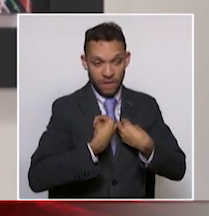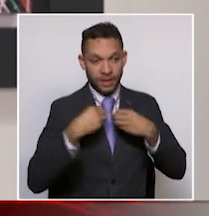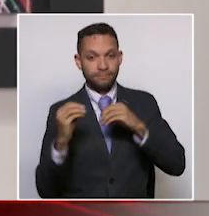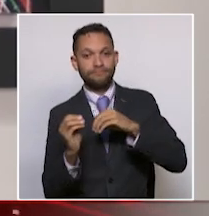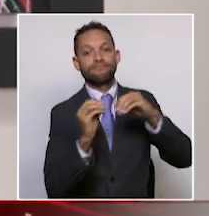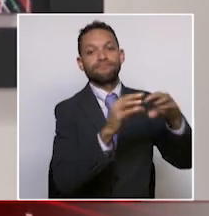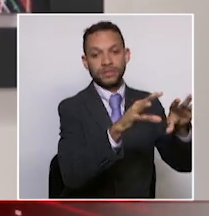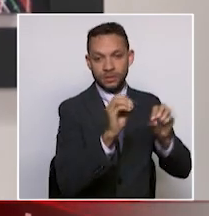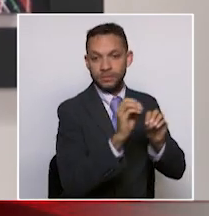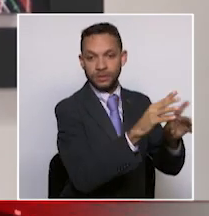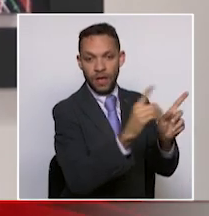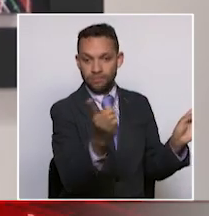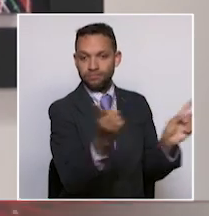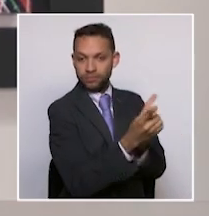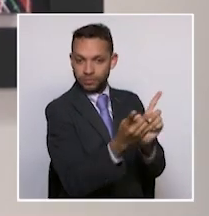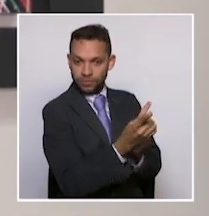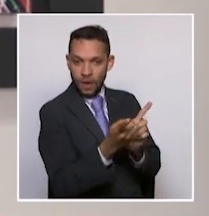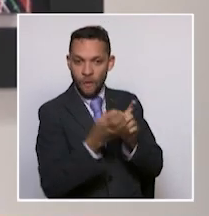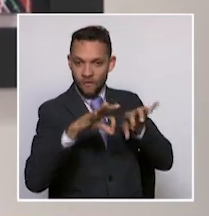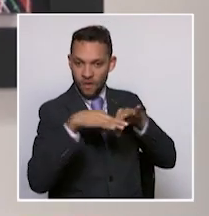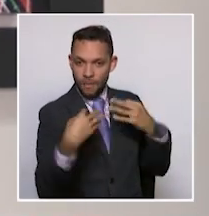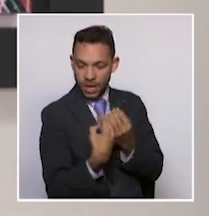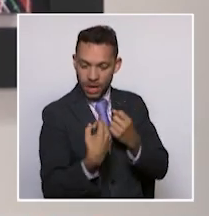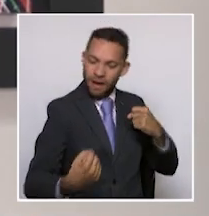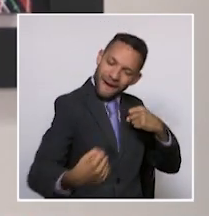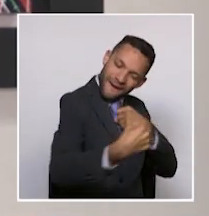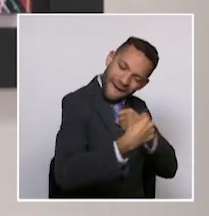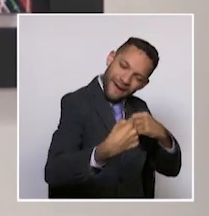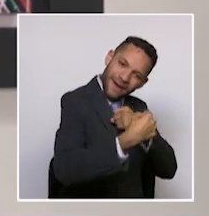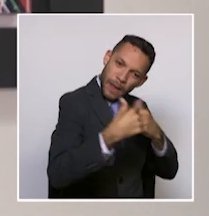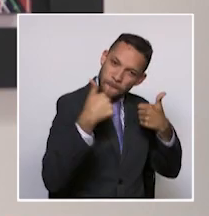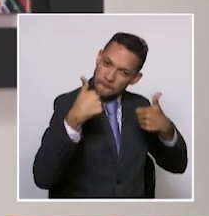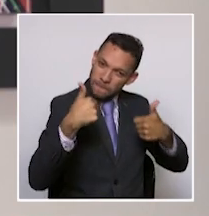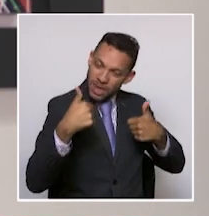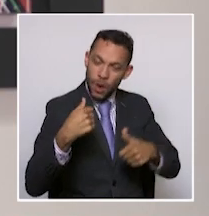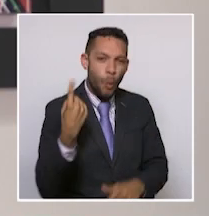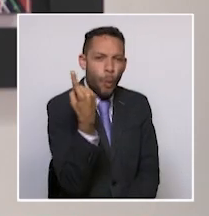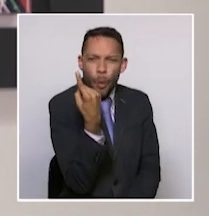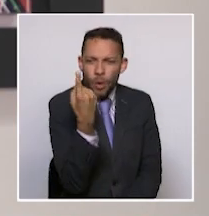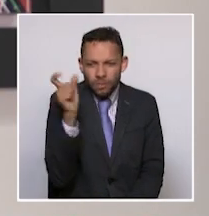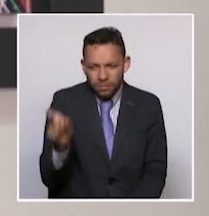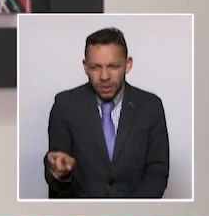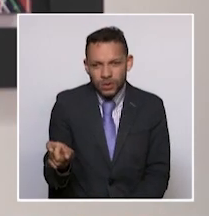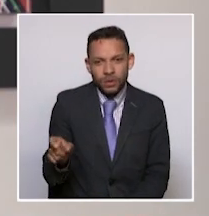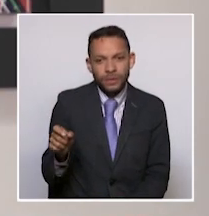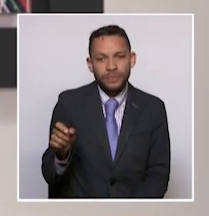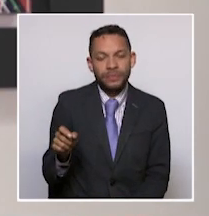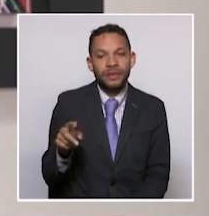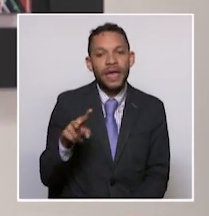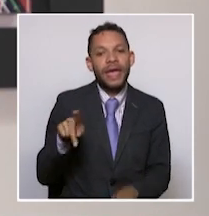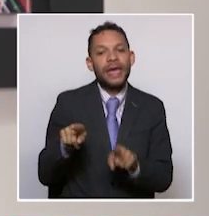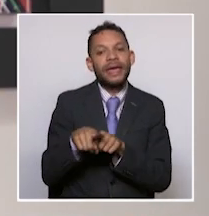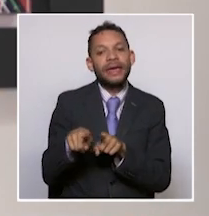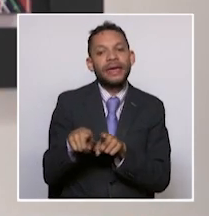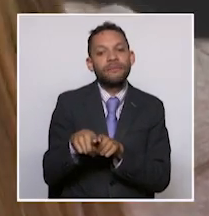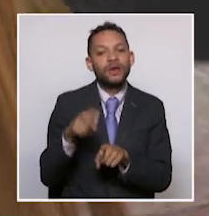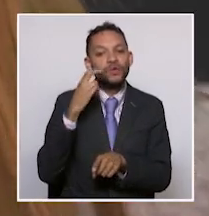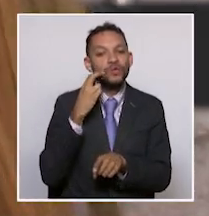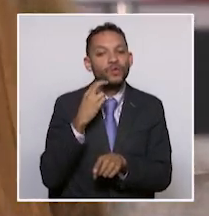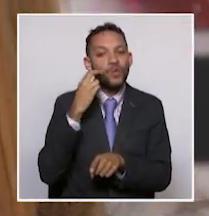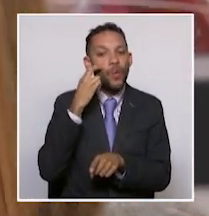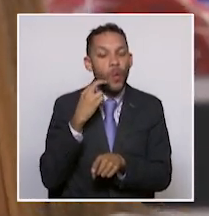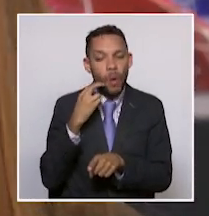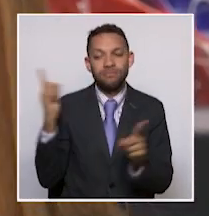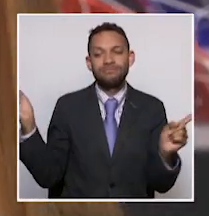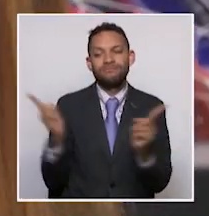4 reencuentros familiares que han sido pues muy emotivos. Uno pues que fue hace último con una hermana del Chocó de un habitante de calle. En